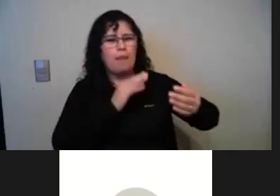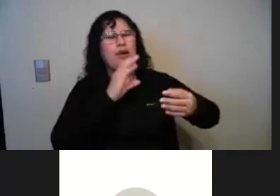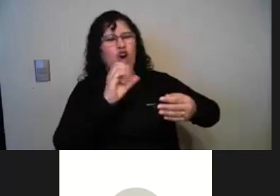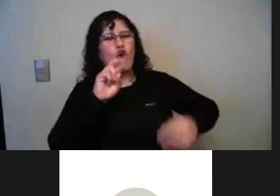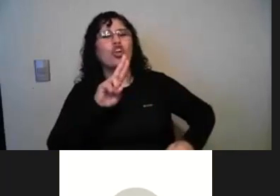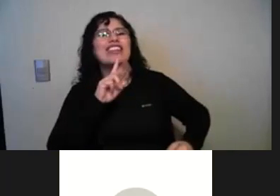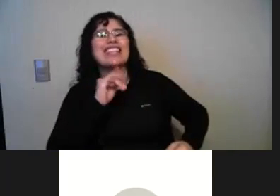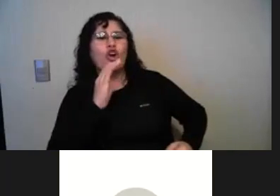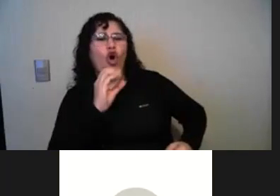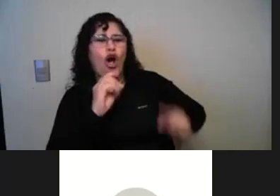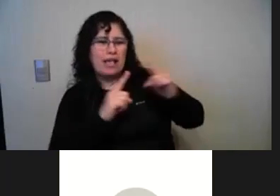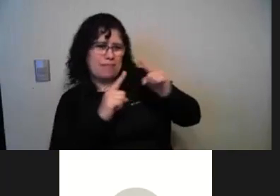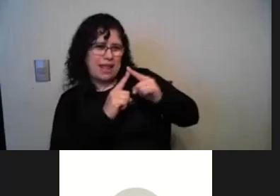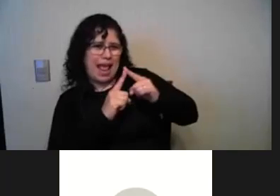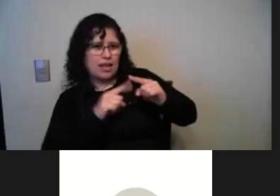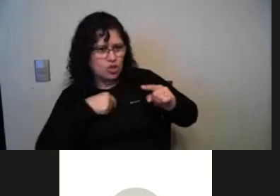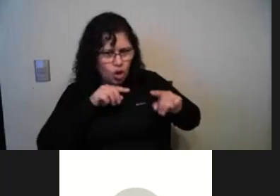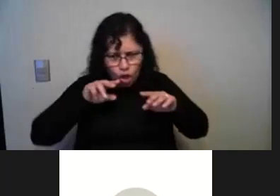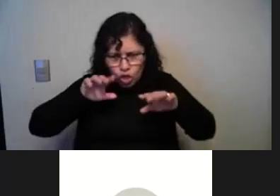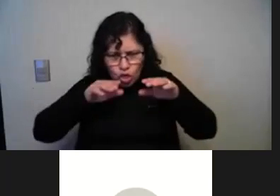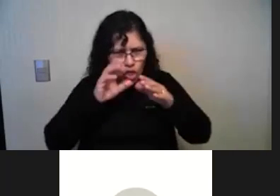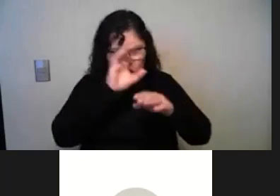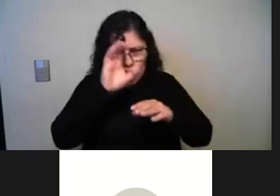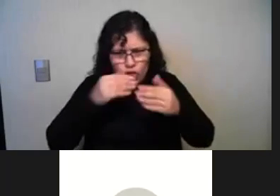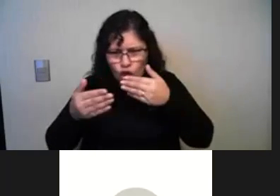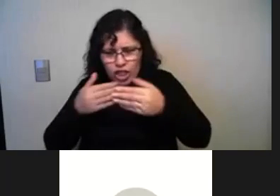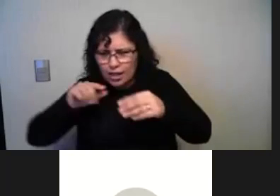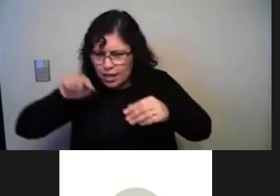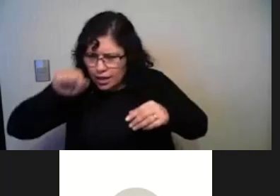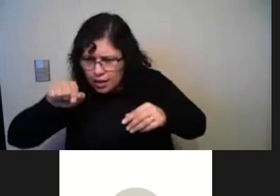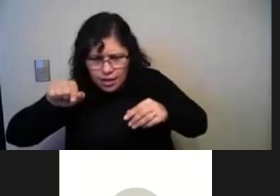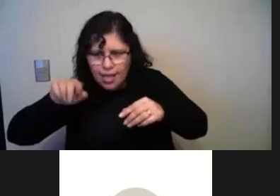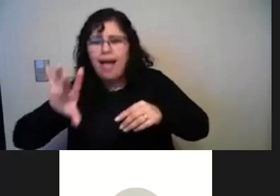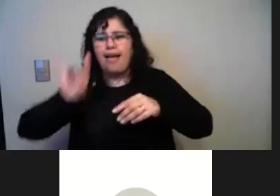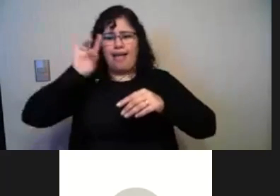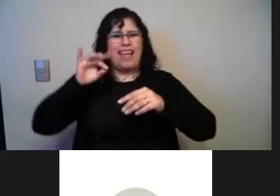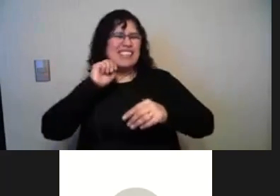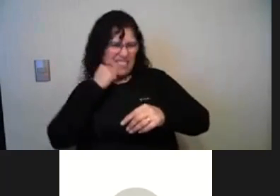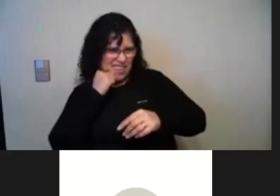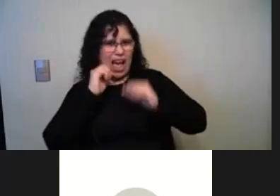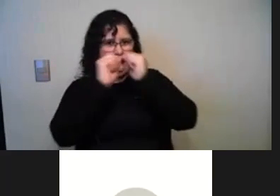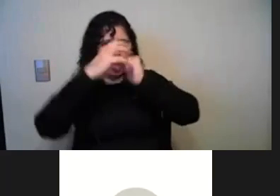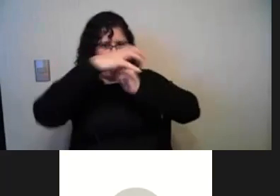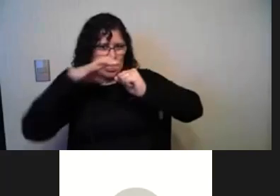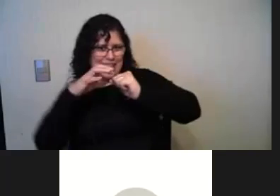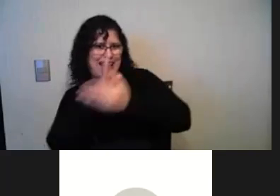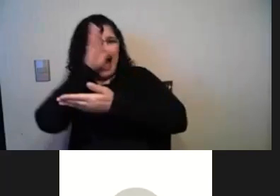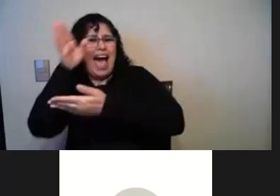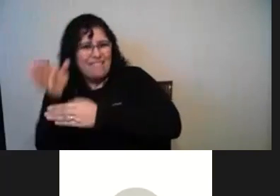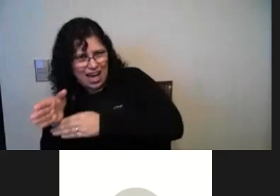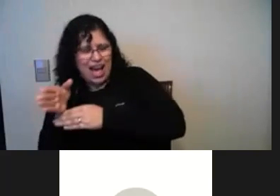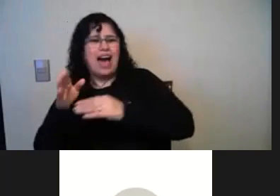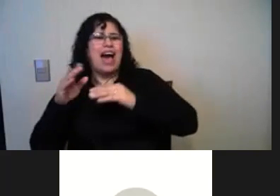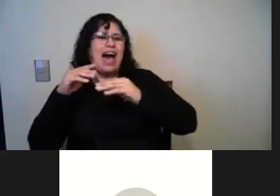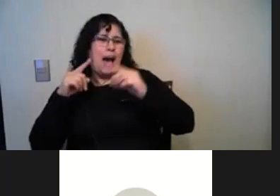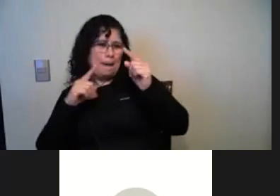¿ya? Lo ubico en el contexto. ¿Qué significa? Córtico-espinal viene de la corteza hacia la médula espinal. Comunica la corteza